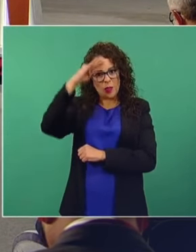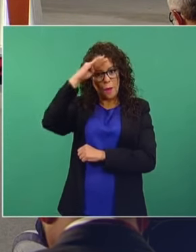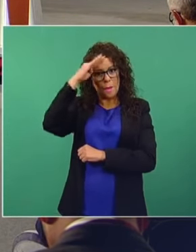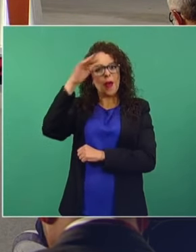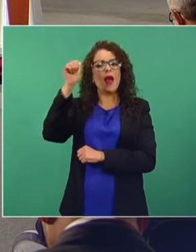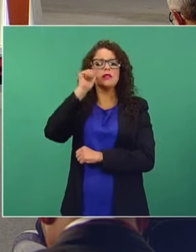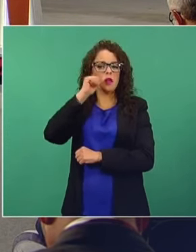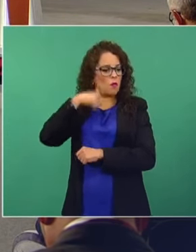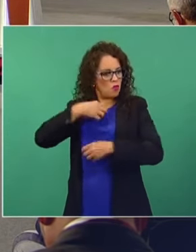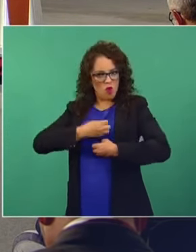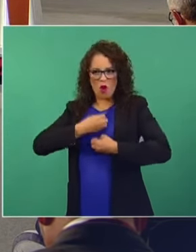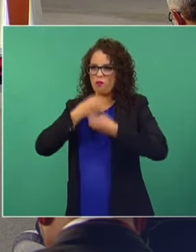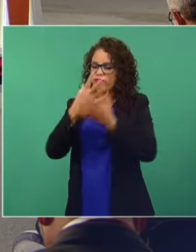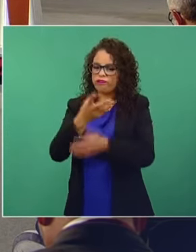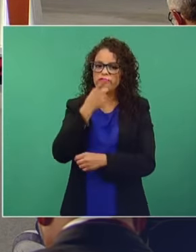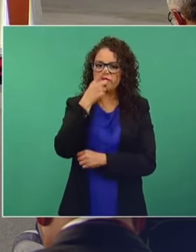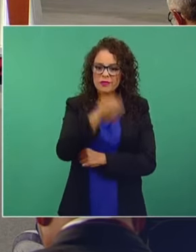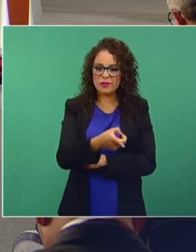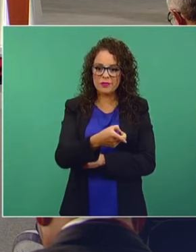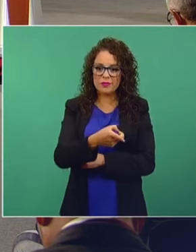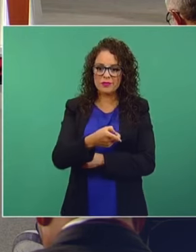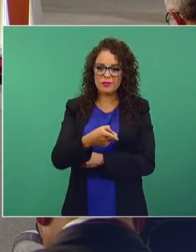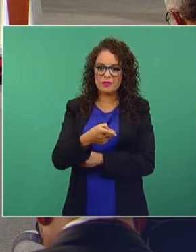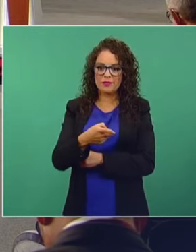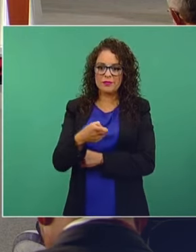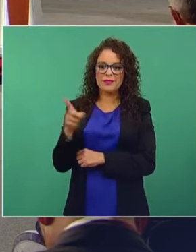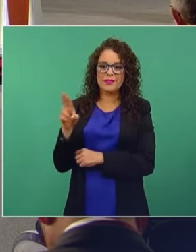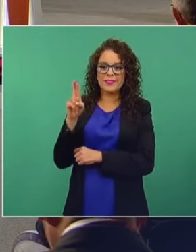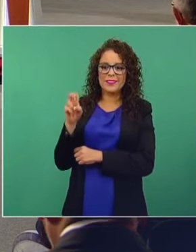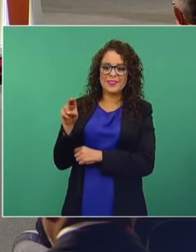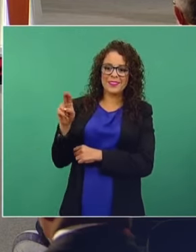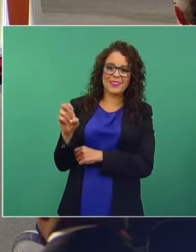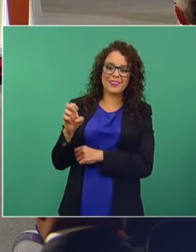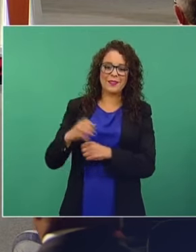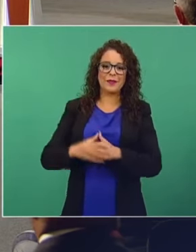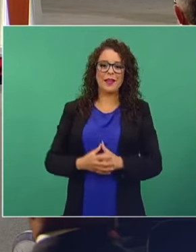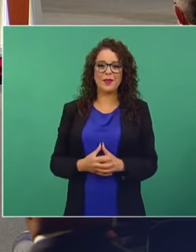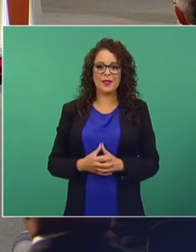René. Vamos a escucharla, ¿no? Y terminamos con eso.